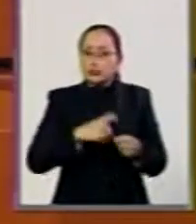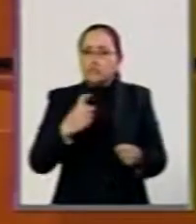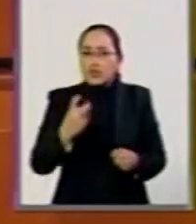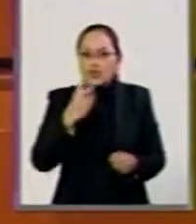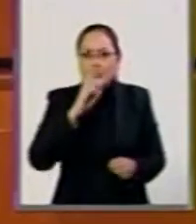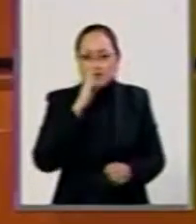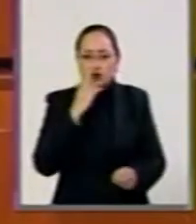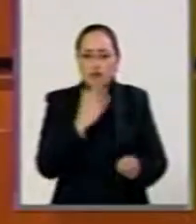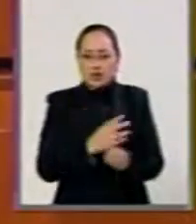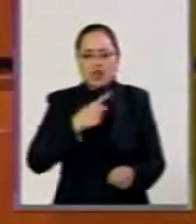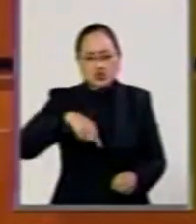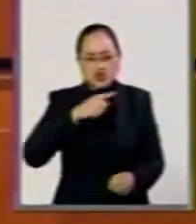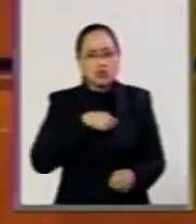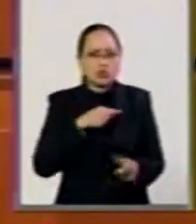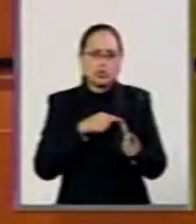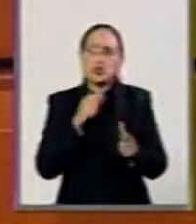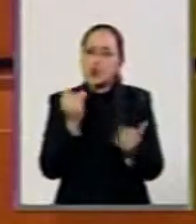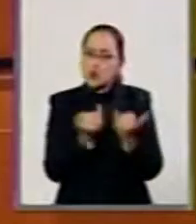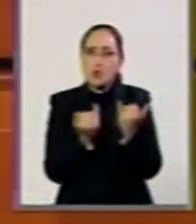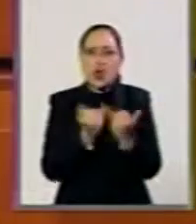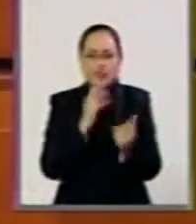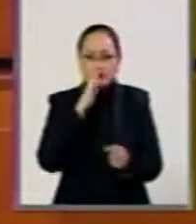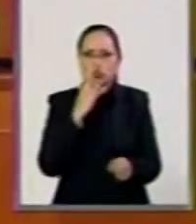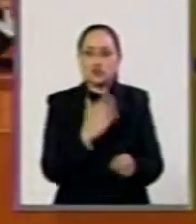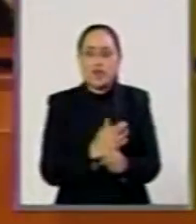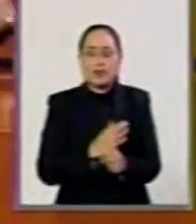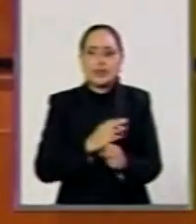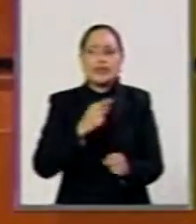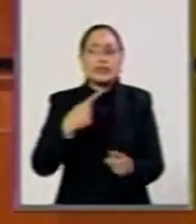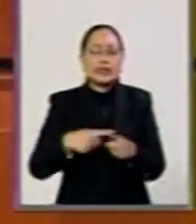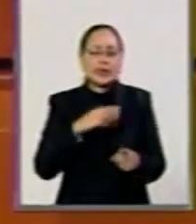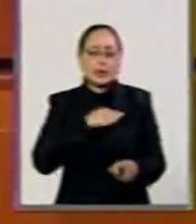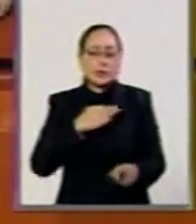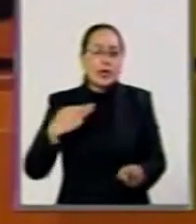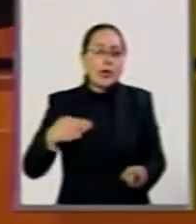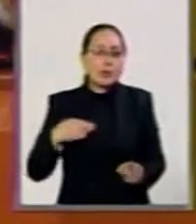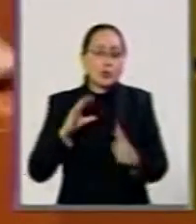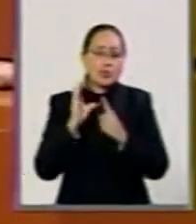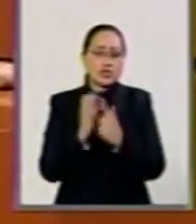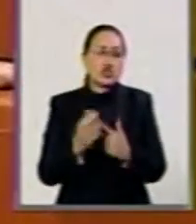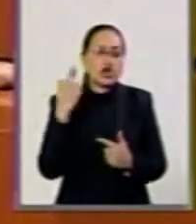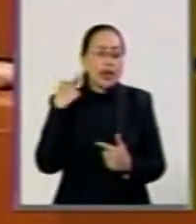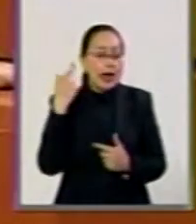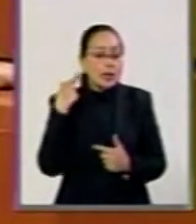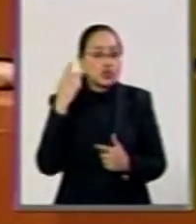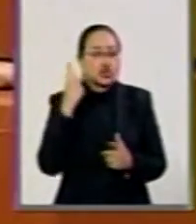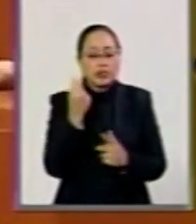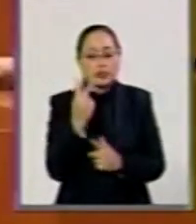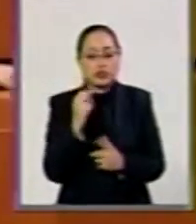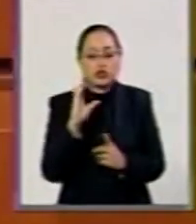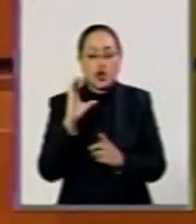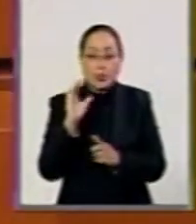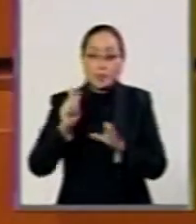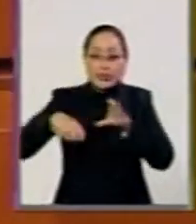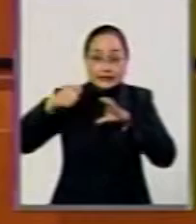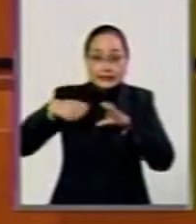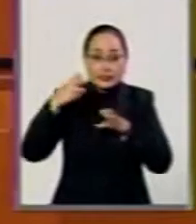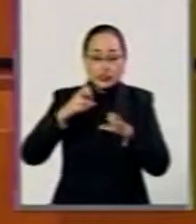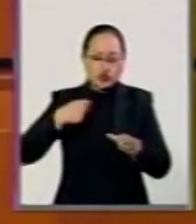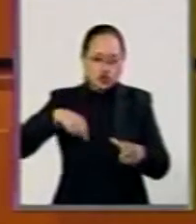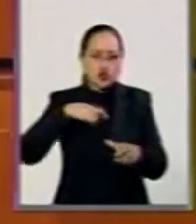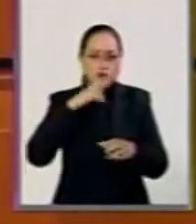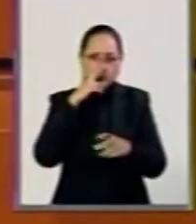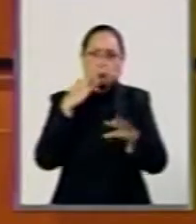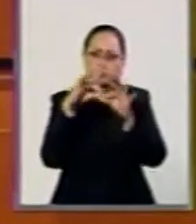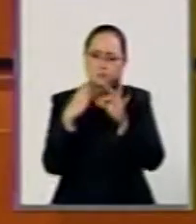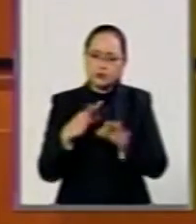estas responsabilidades. Creo por lo menos que los integrantes de la Comisión de Radio, Televisión y Cine estamos haciendo nuestro trabajo. Nuestro trabajo para lograr algo que